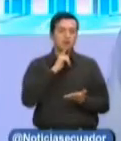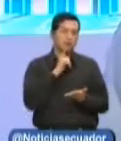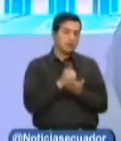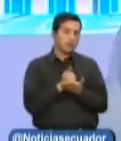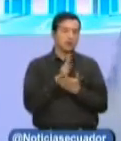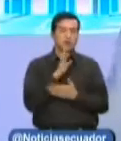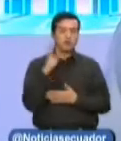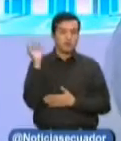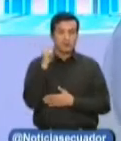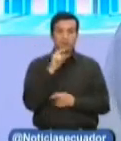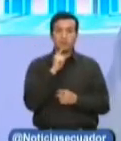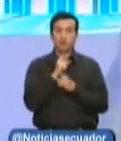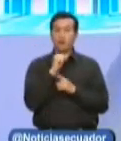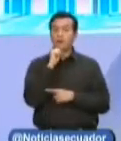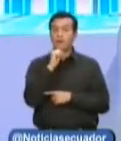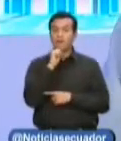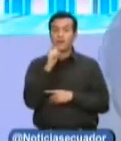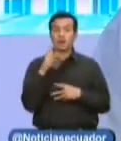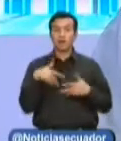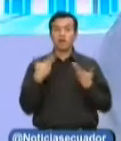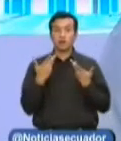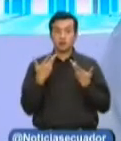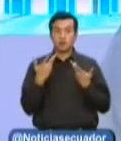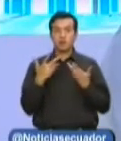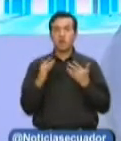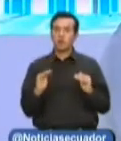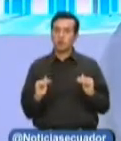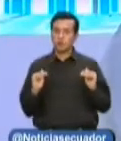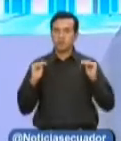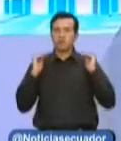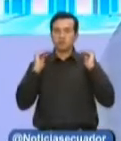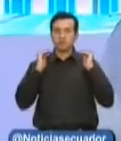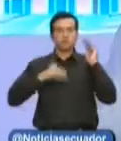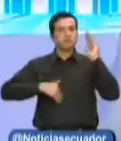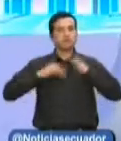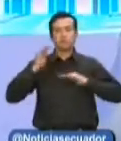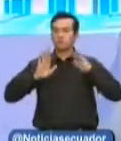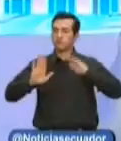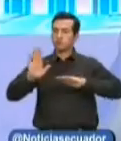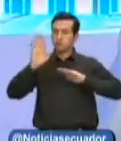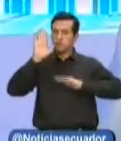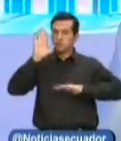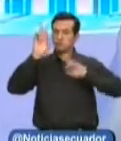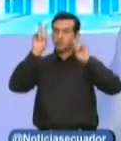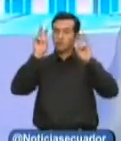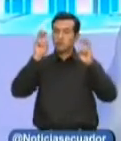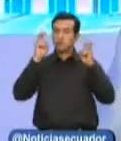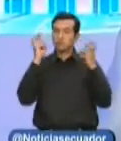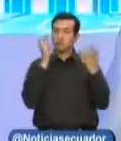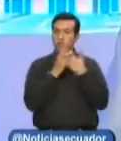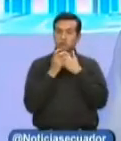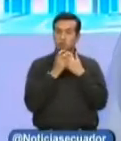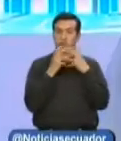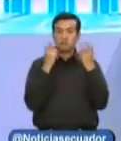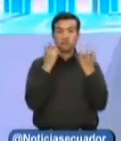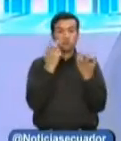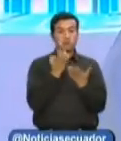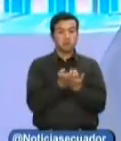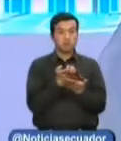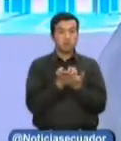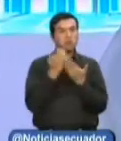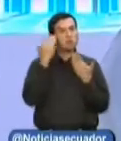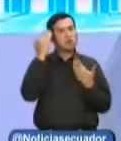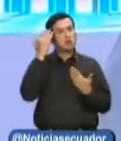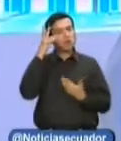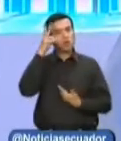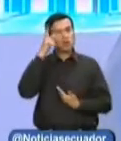lo que precisamente hace falta es llegar a otros niveles de mayor compromiso en un tema mucho más vinculado a lo económico. Creo que